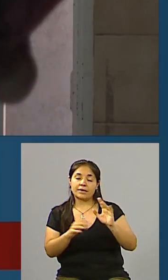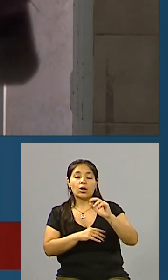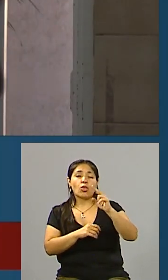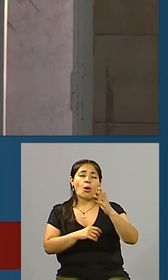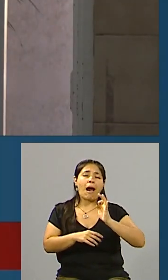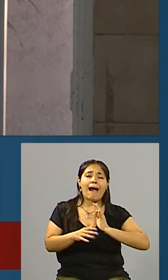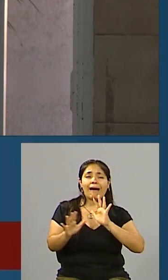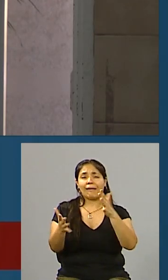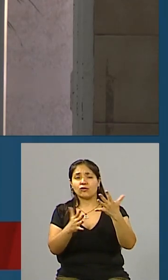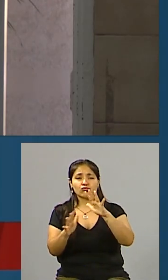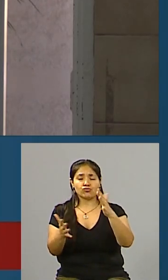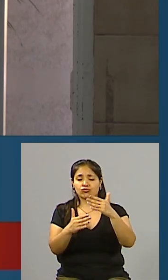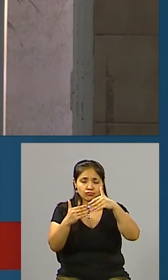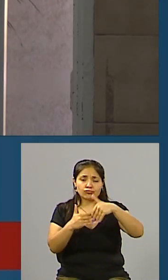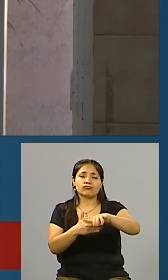años,